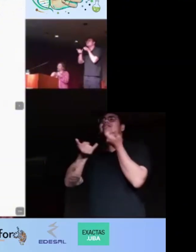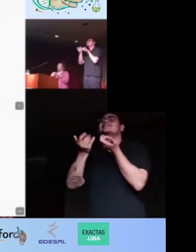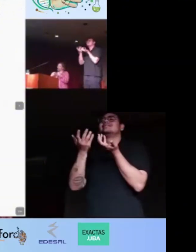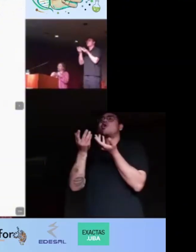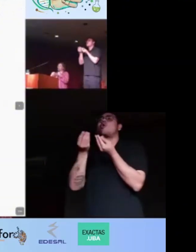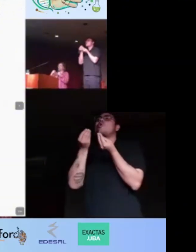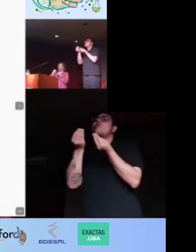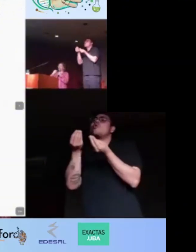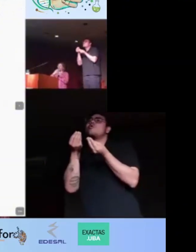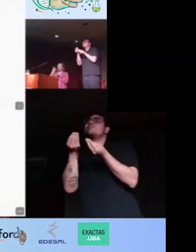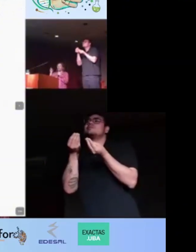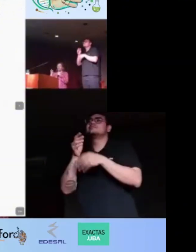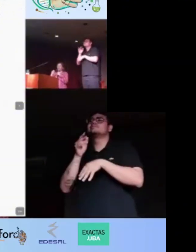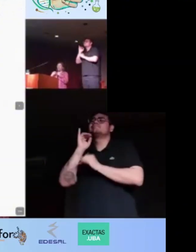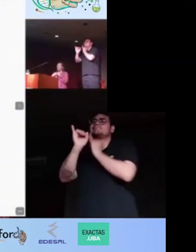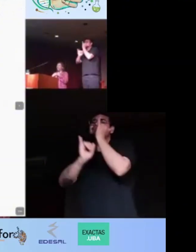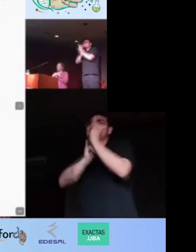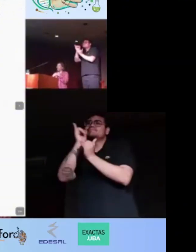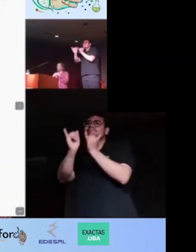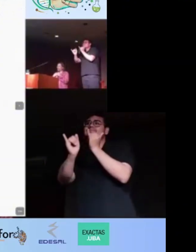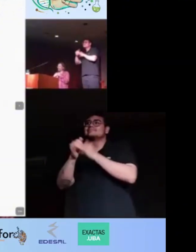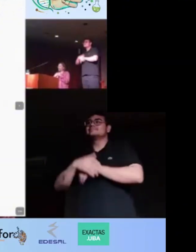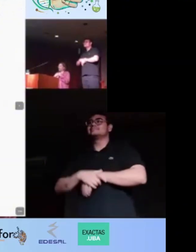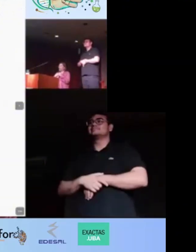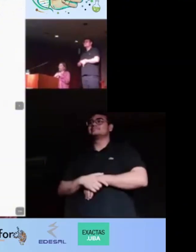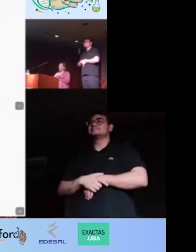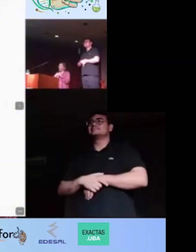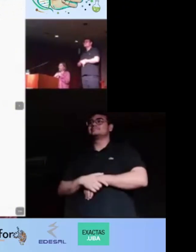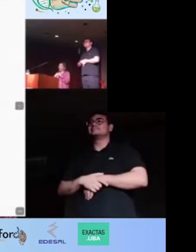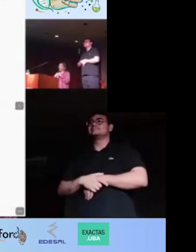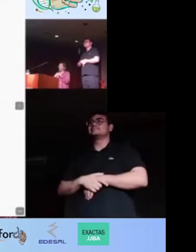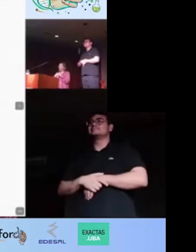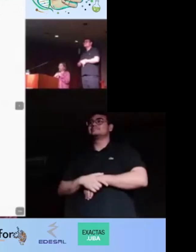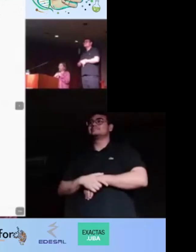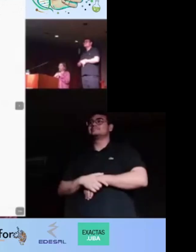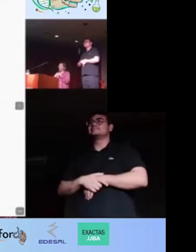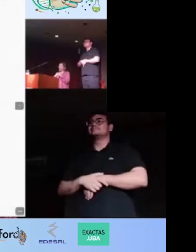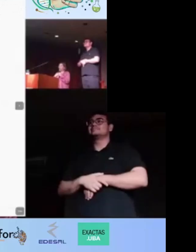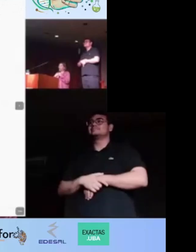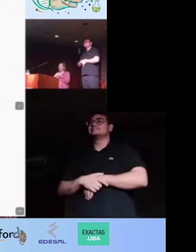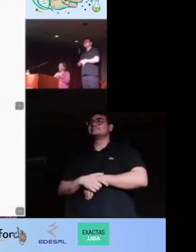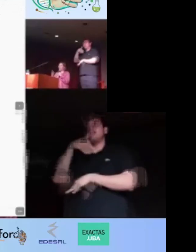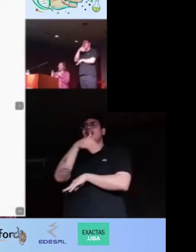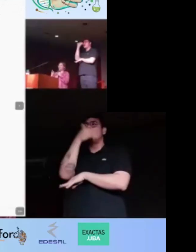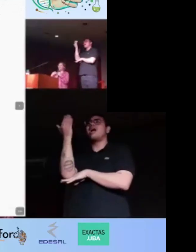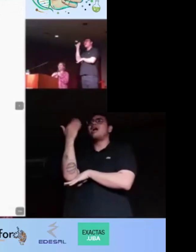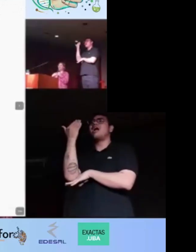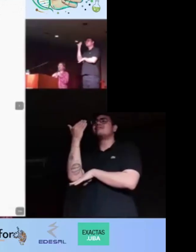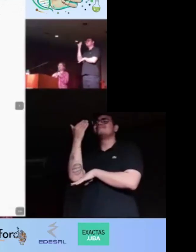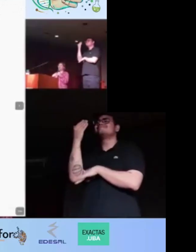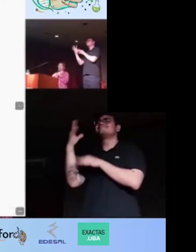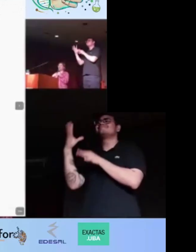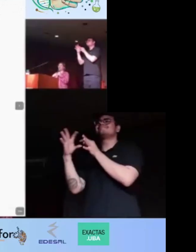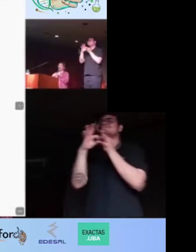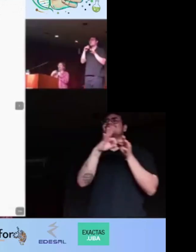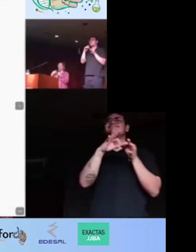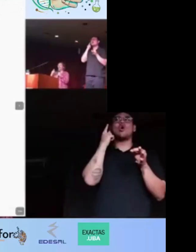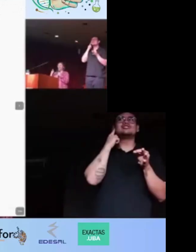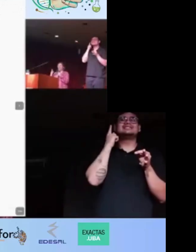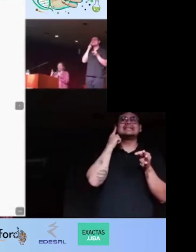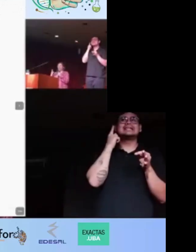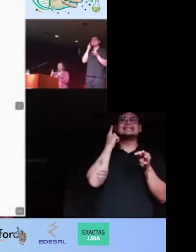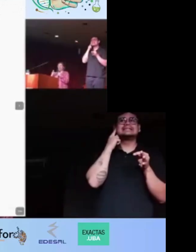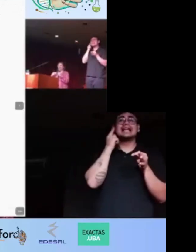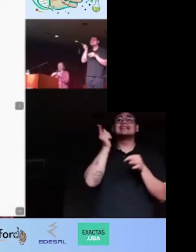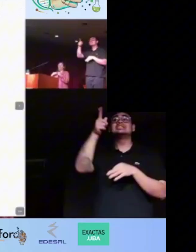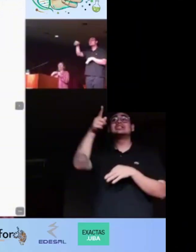ahora, viendo que la charla está preparada para oyentes, así que pregunten si algo no está